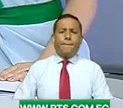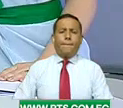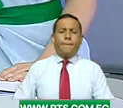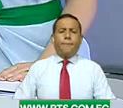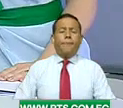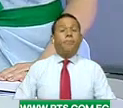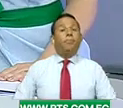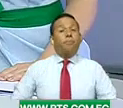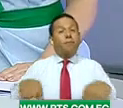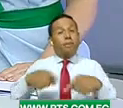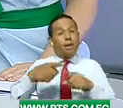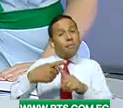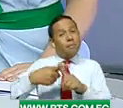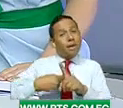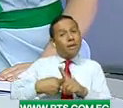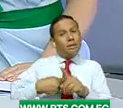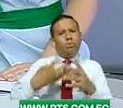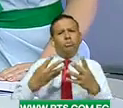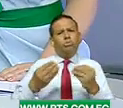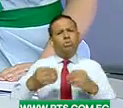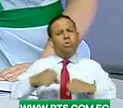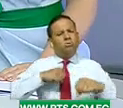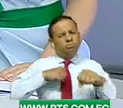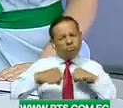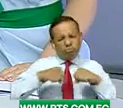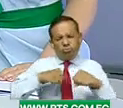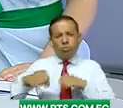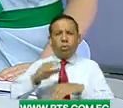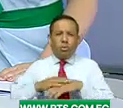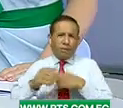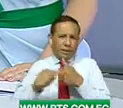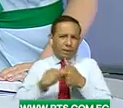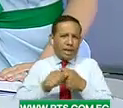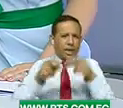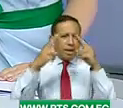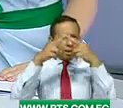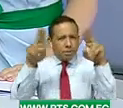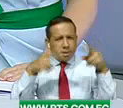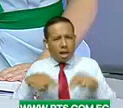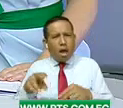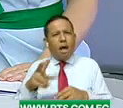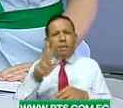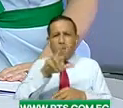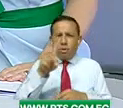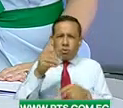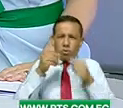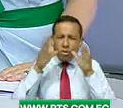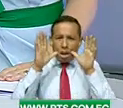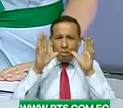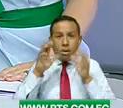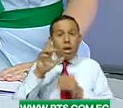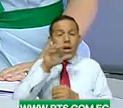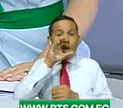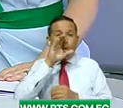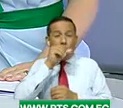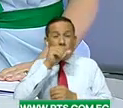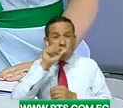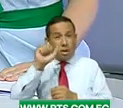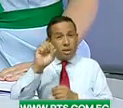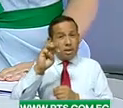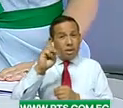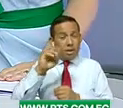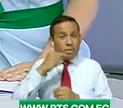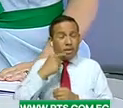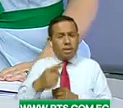En este mes de mayor ajetreo por las fiestas de Navidad y fin de año, la ATM ha dispuesto a incrementar el número de uniformados en